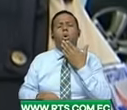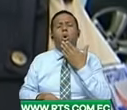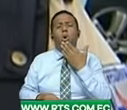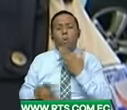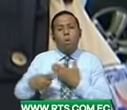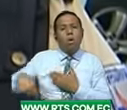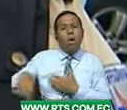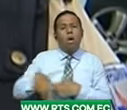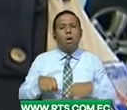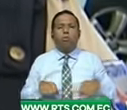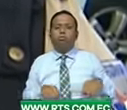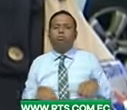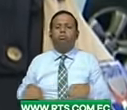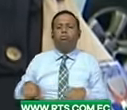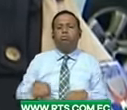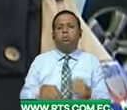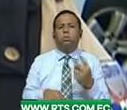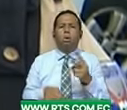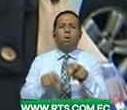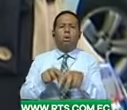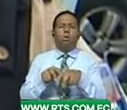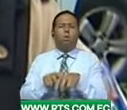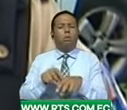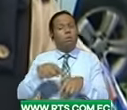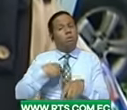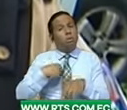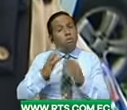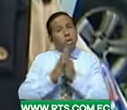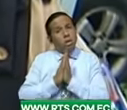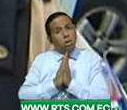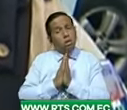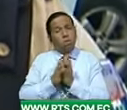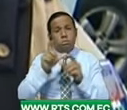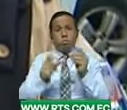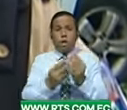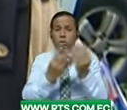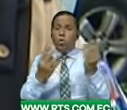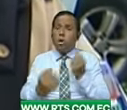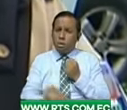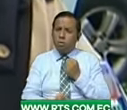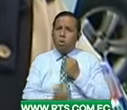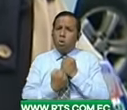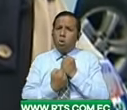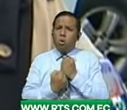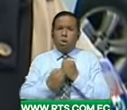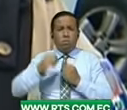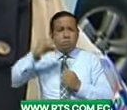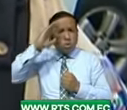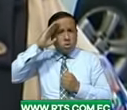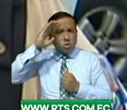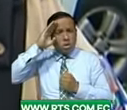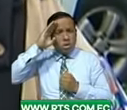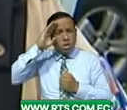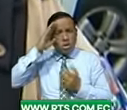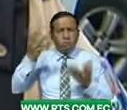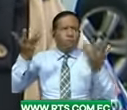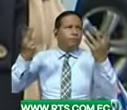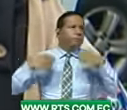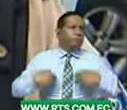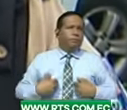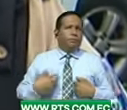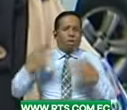registros a los motorizados. Entonces lo que yo pido es la colaboración de la ciudadanía, que no se molesten con el policía cuando se realizan los registros